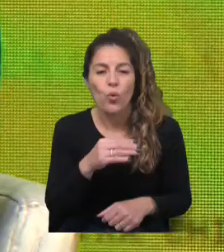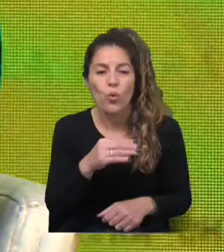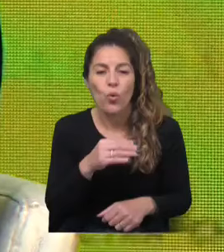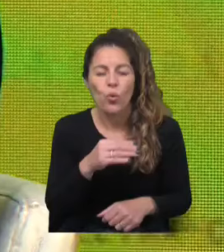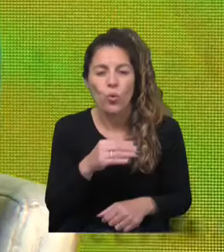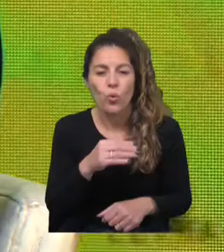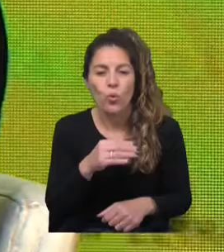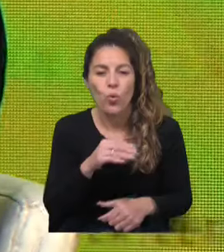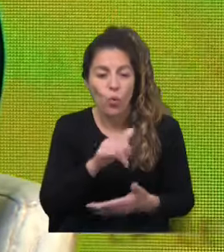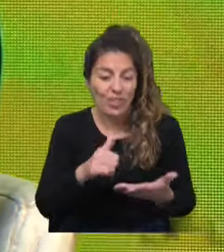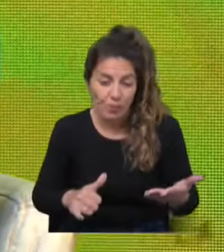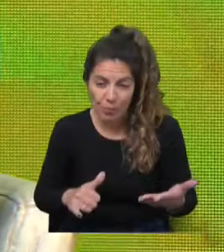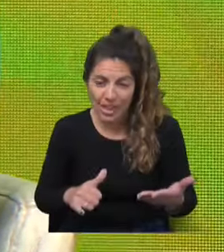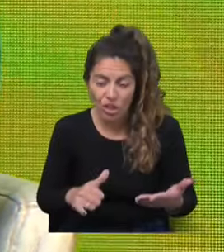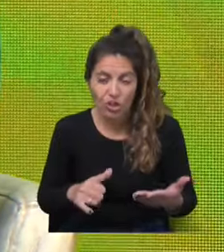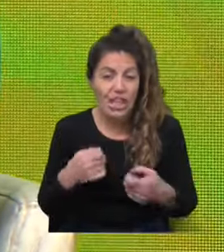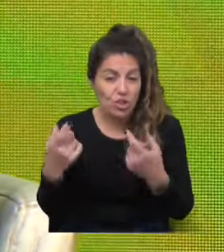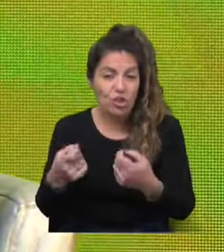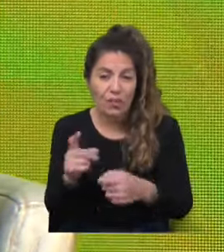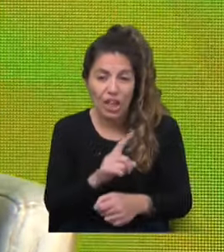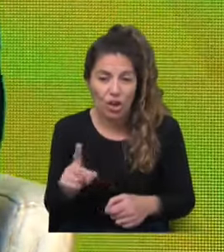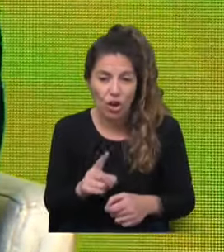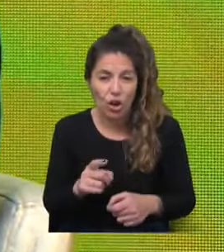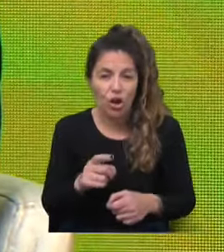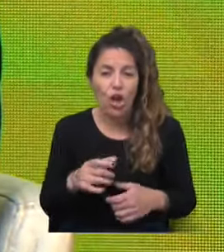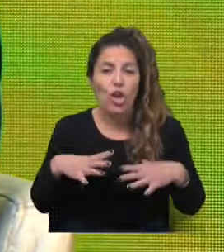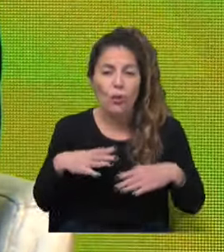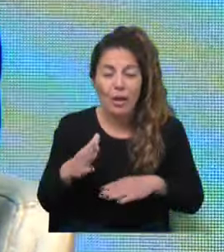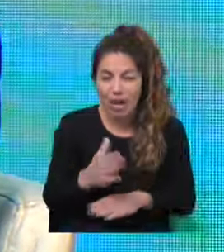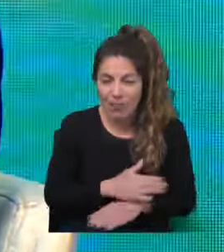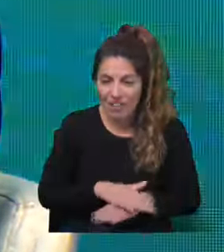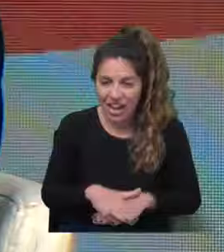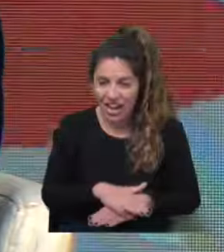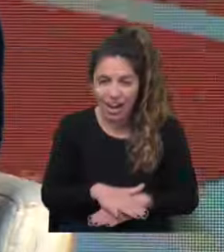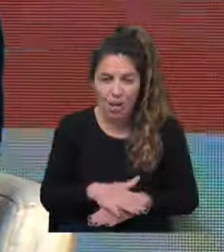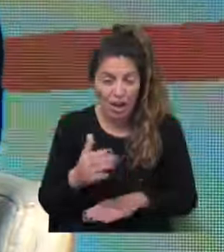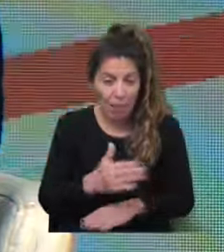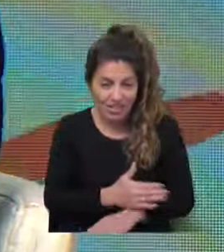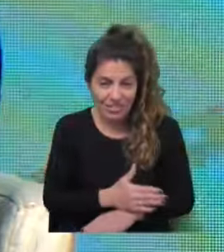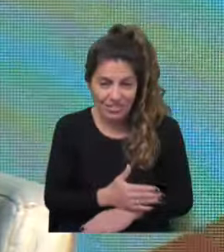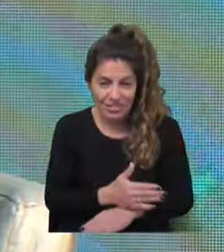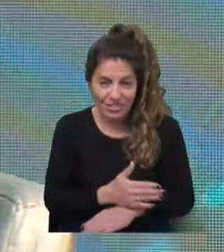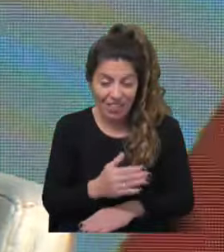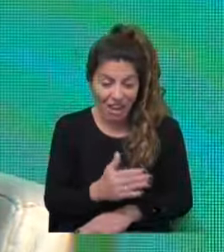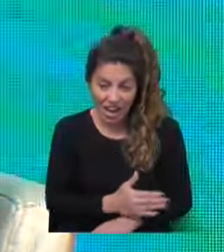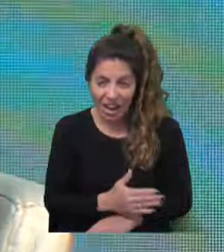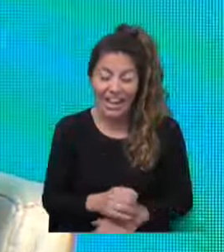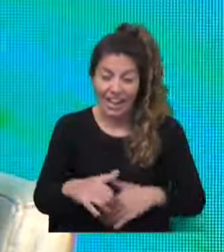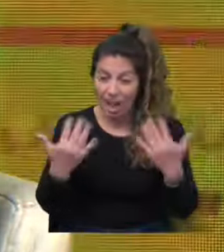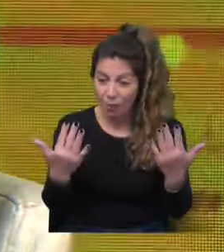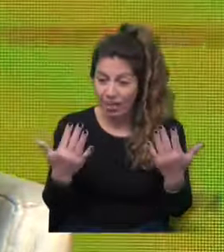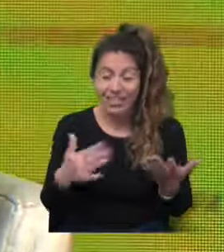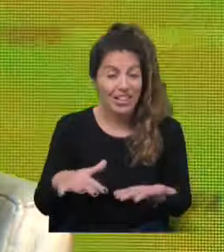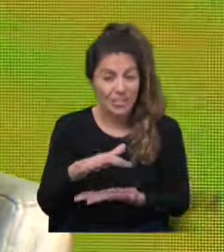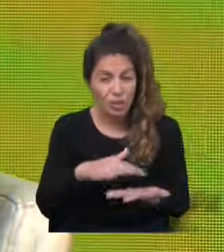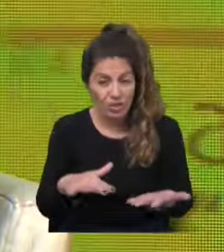un promedio de esos aportes, no, lo jubilan por la más baja. ¿Entendés lo que te digo? Es grave, es muy grave la situación.